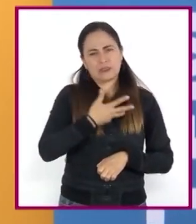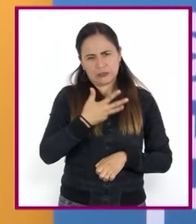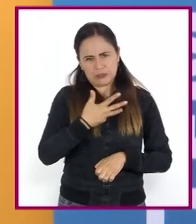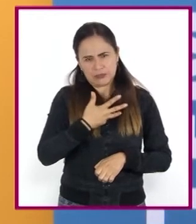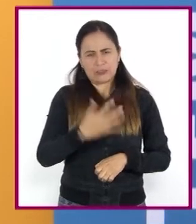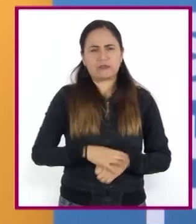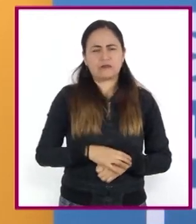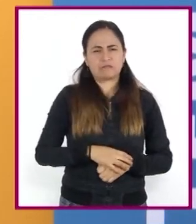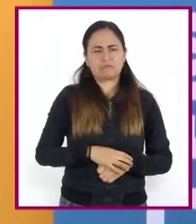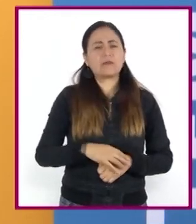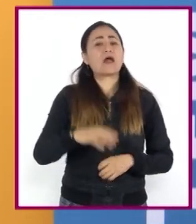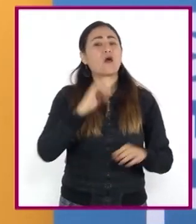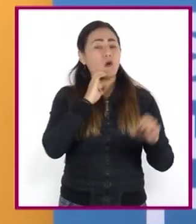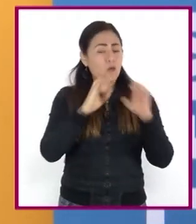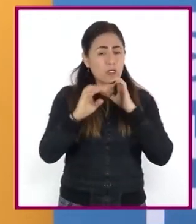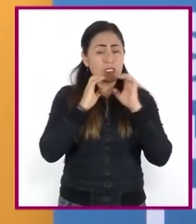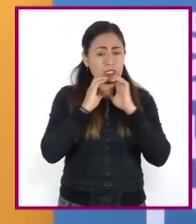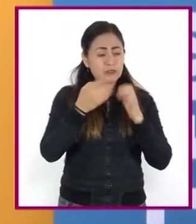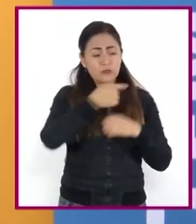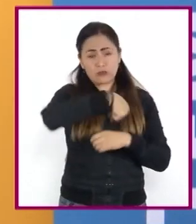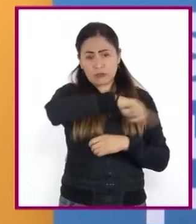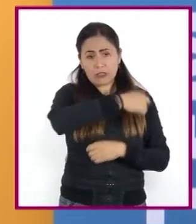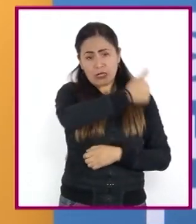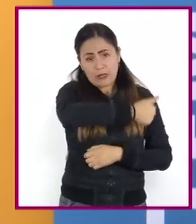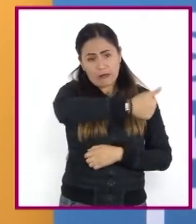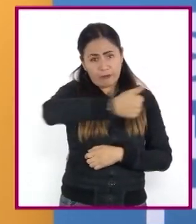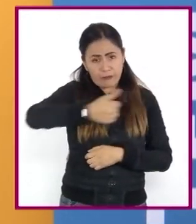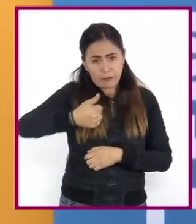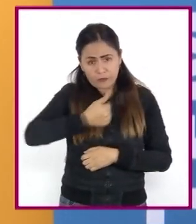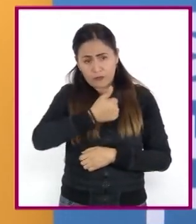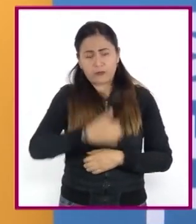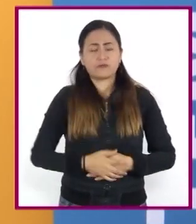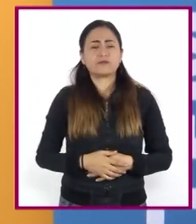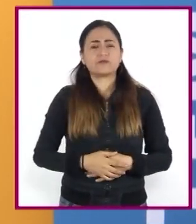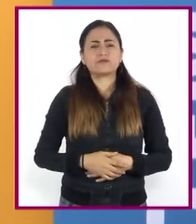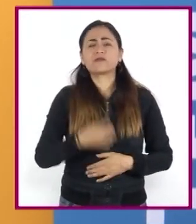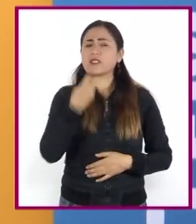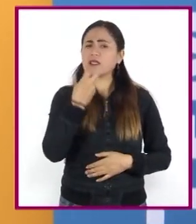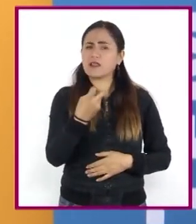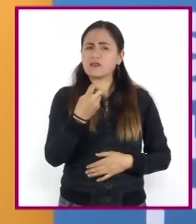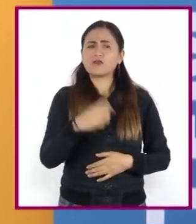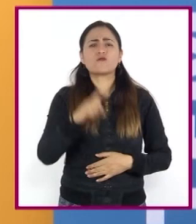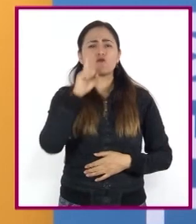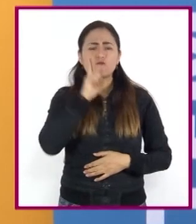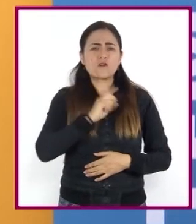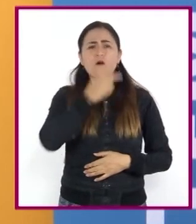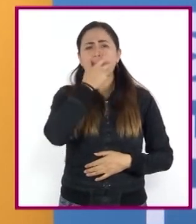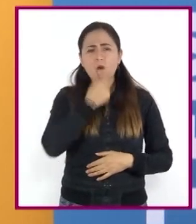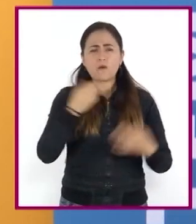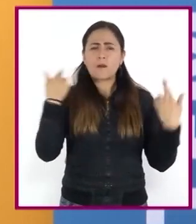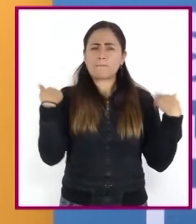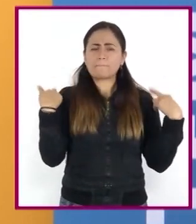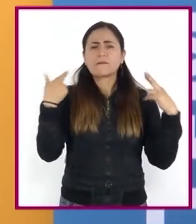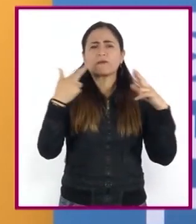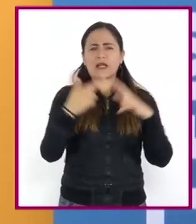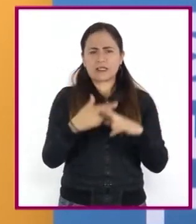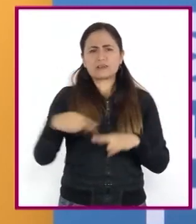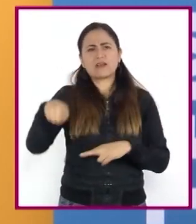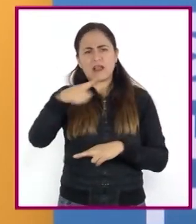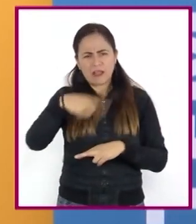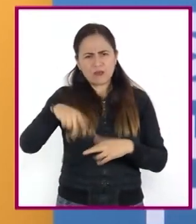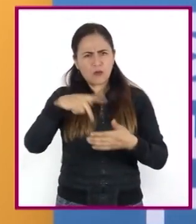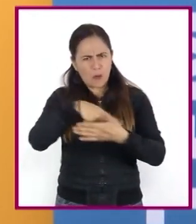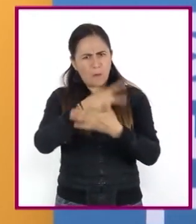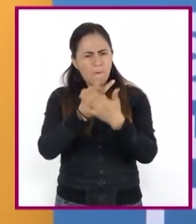en comunicación con cada uno de ellos. De esta manera, las y los profesores pudieron realizar una